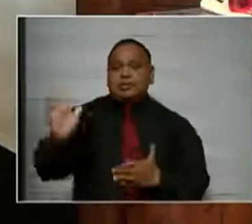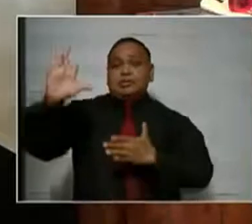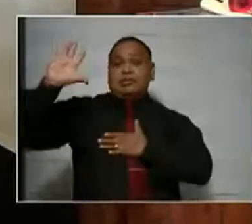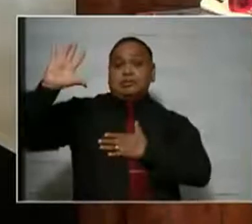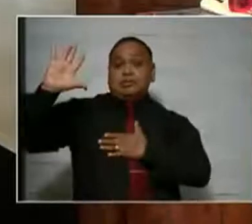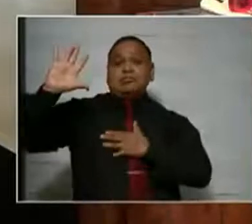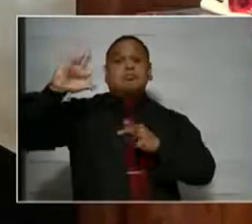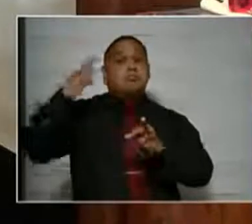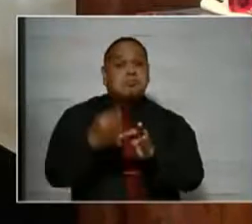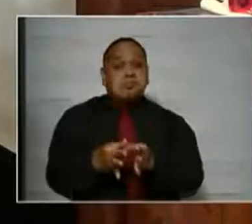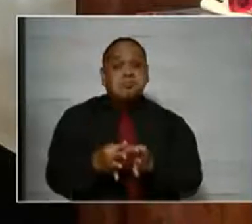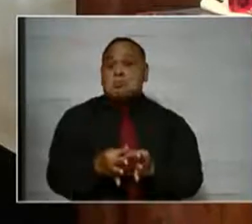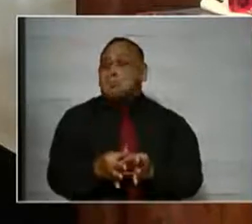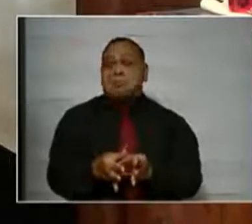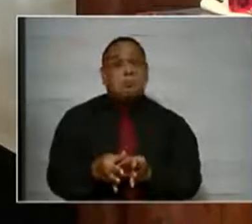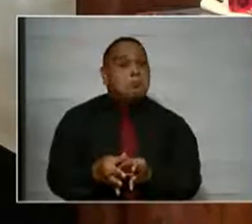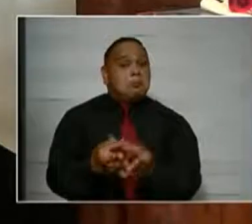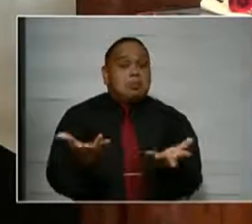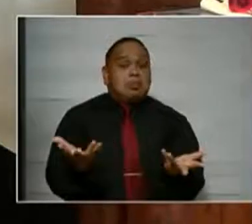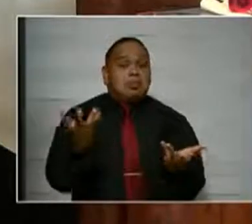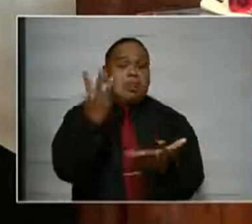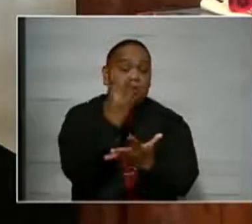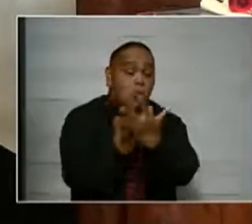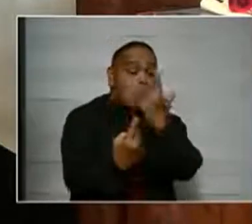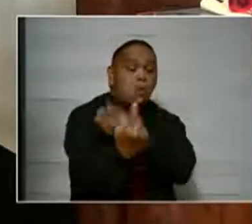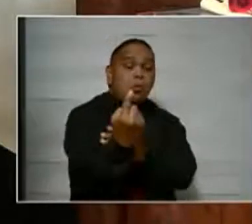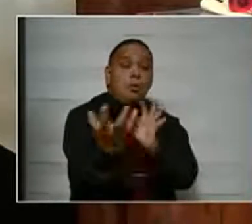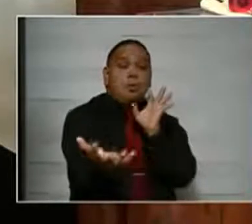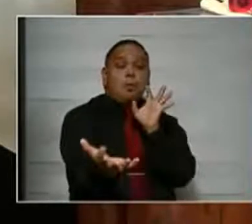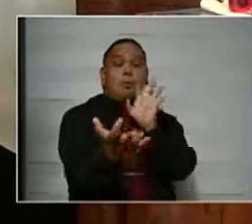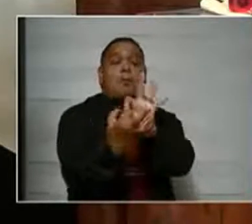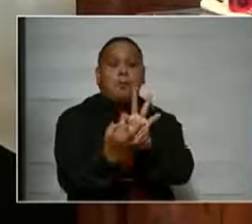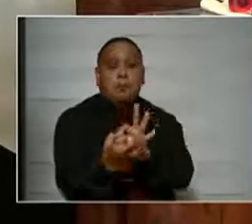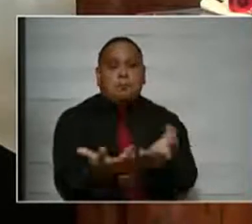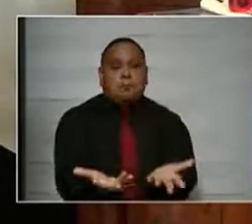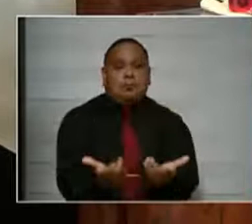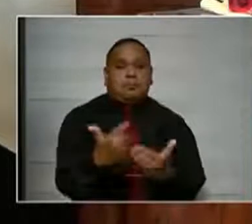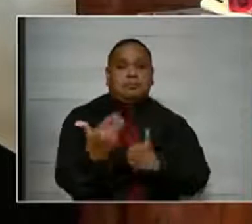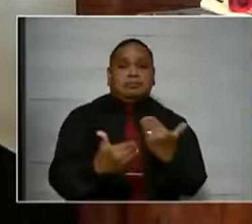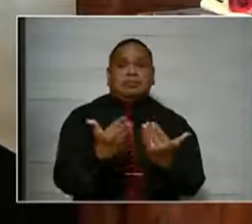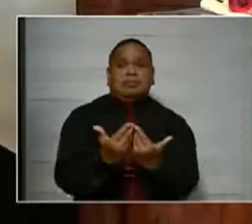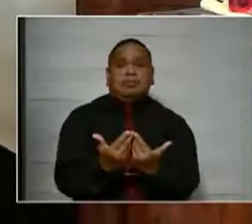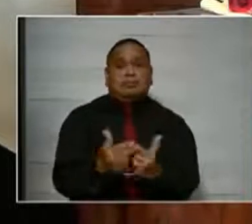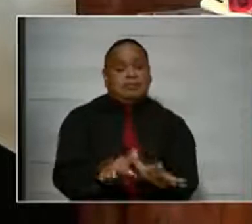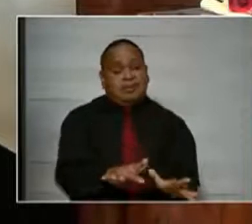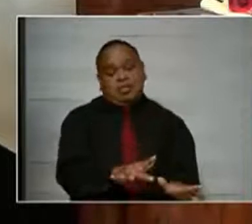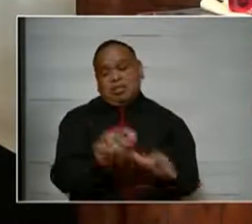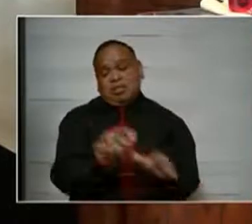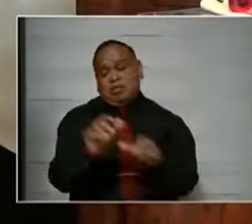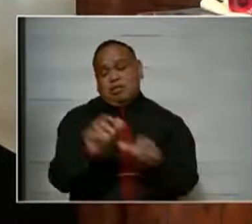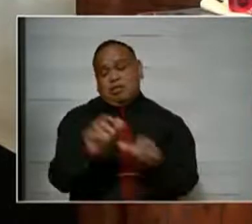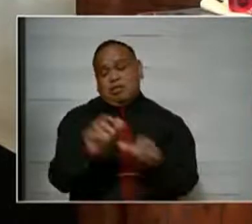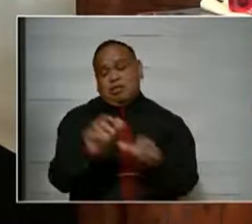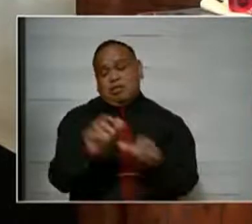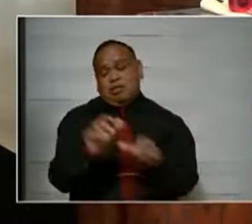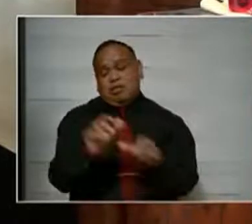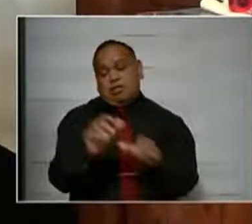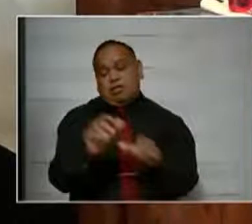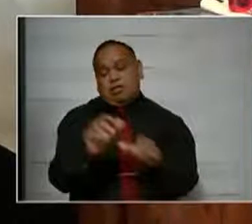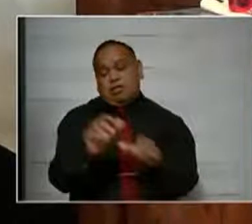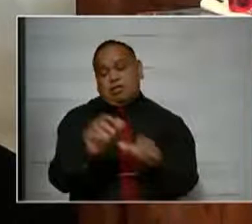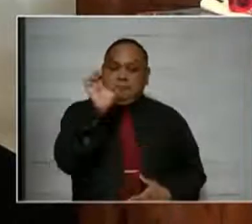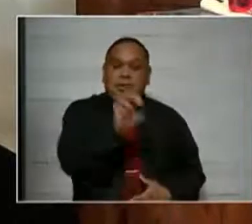le cumplió ahí sí hubo coalición porque qué crees el género y siempre se la zafa como lo puede engañar